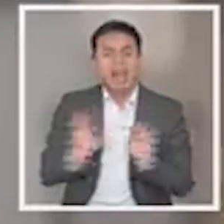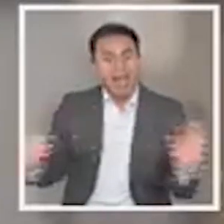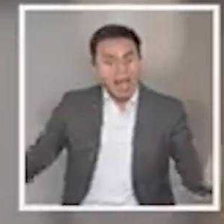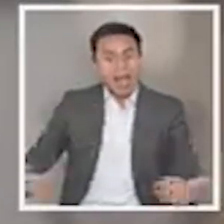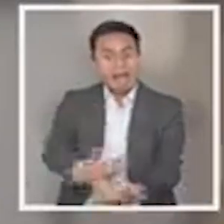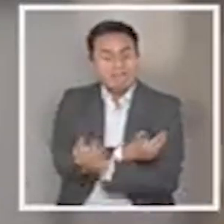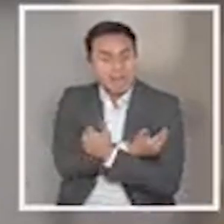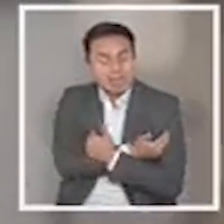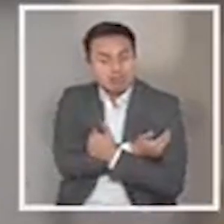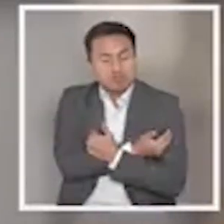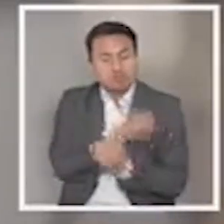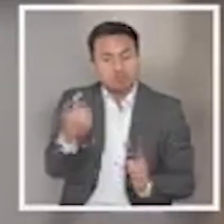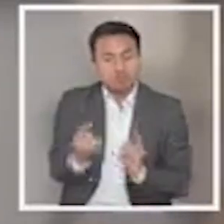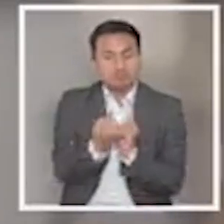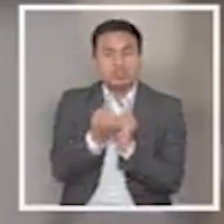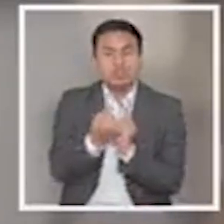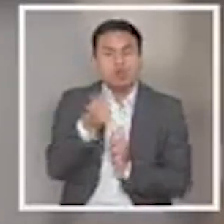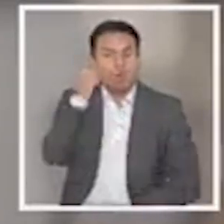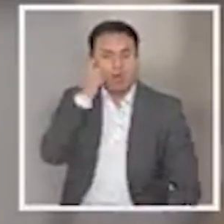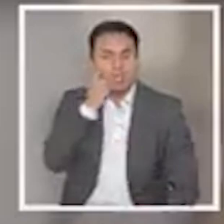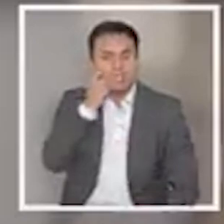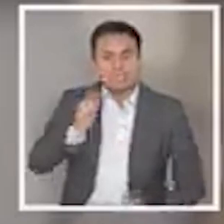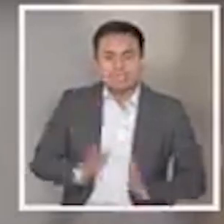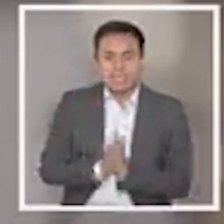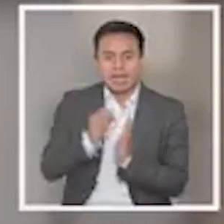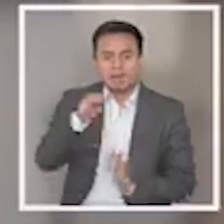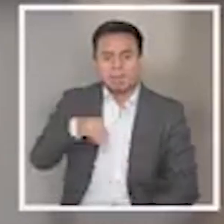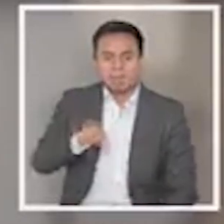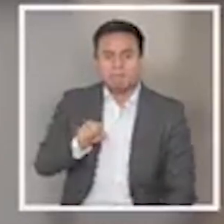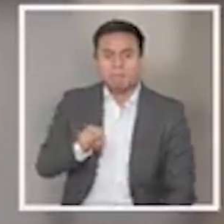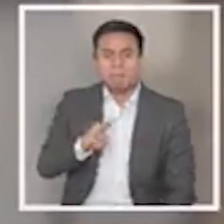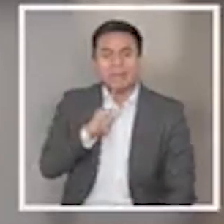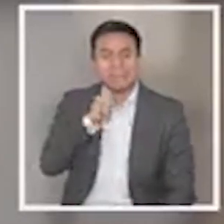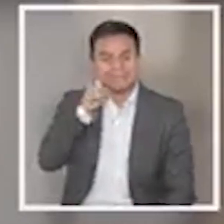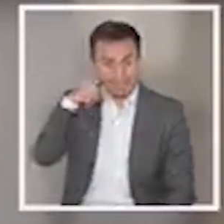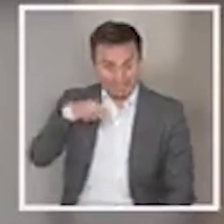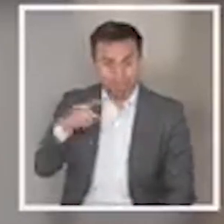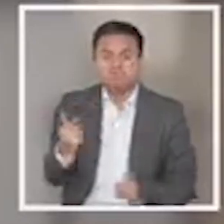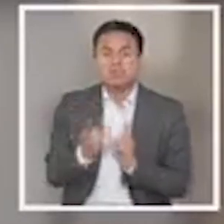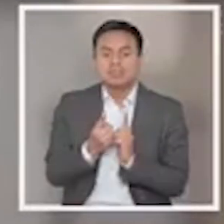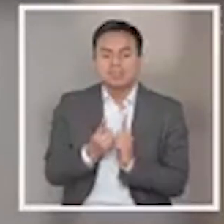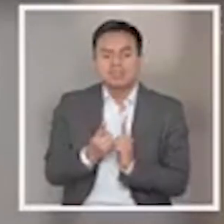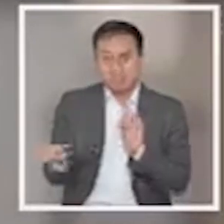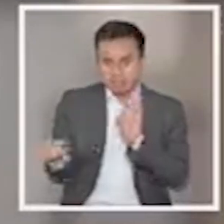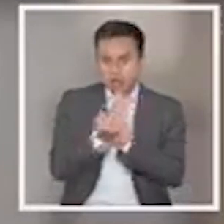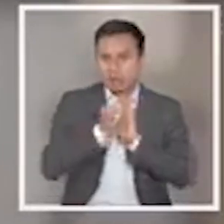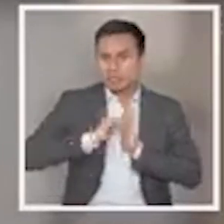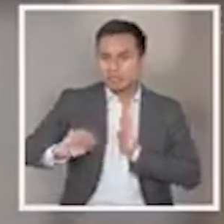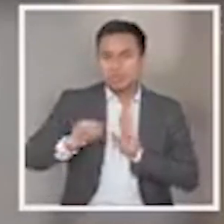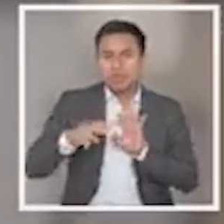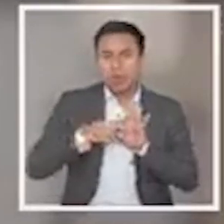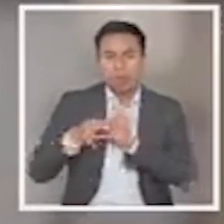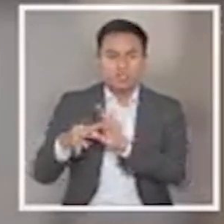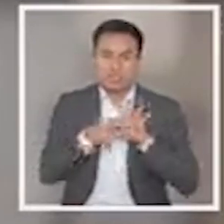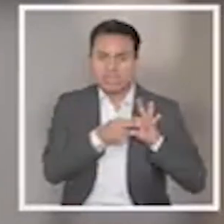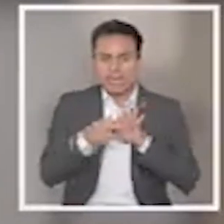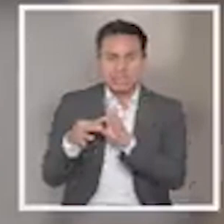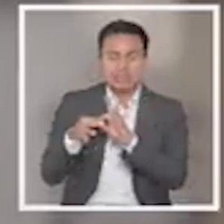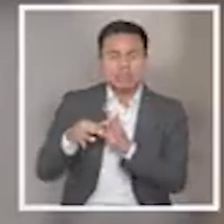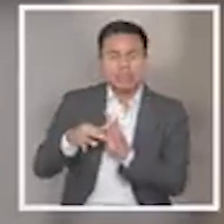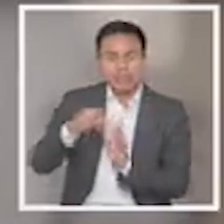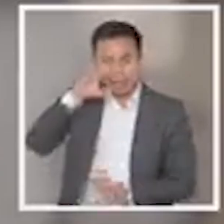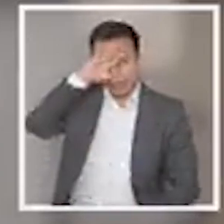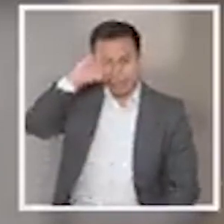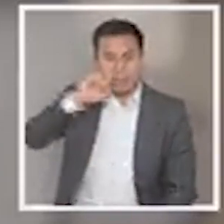Ese abrazo de O'Higgins con San Martín definitivamente selló para siempre una unidad que